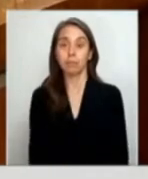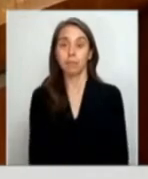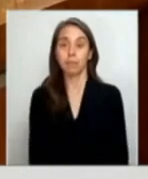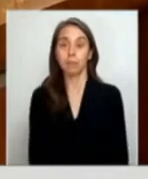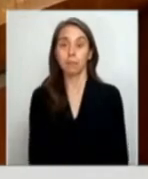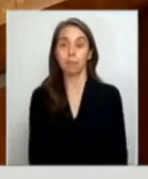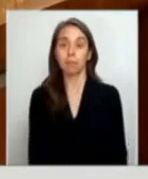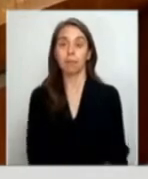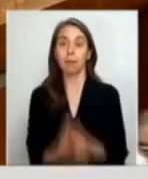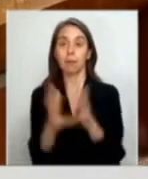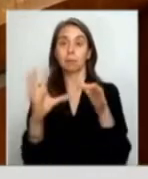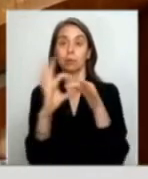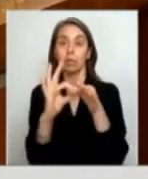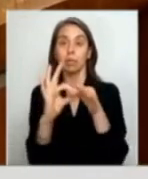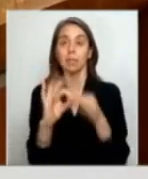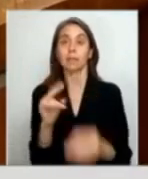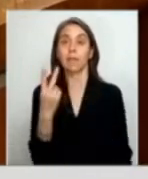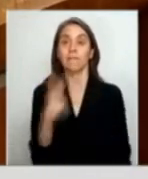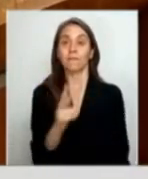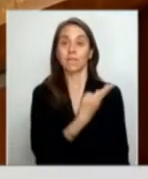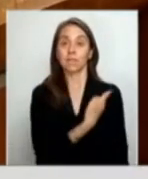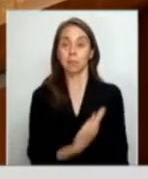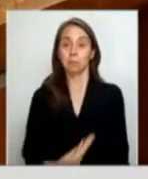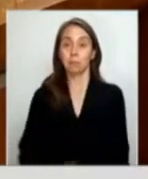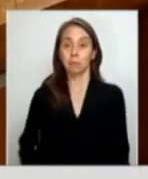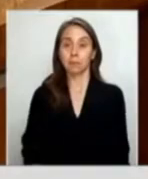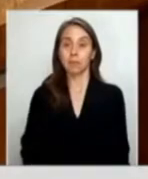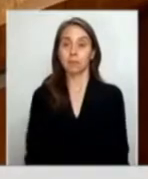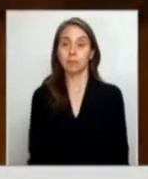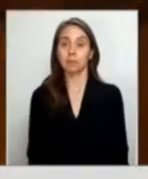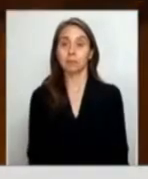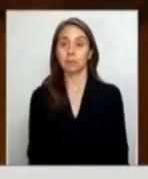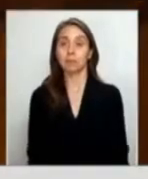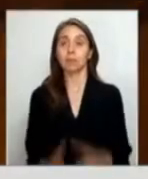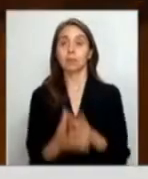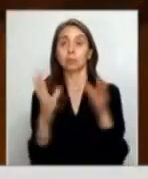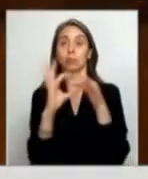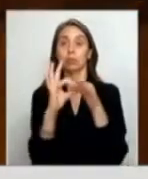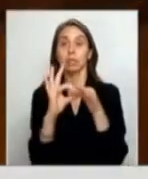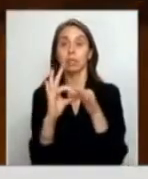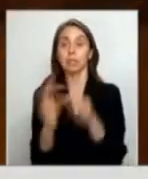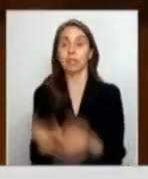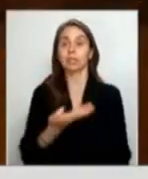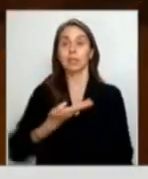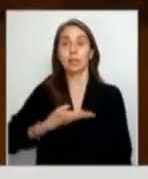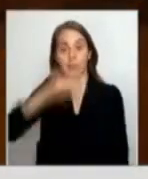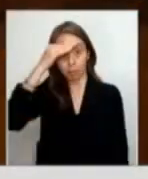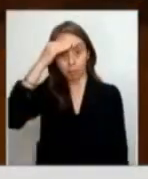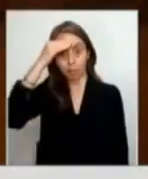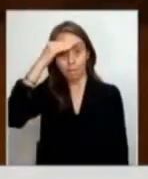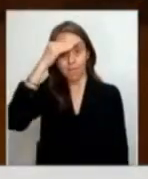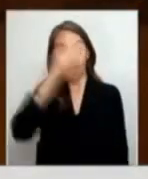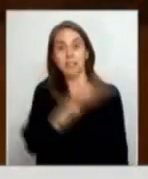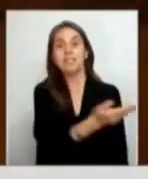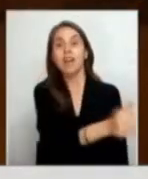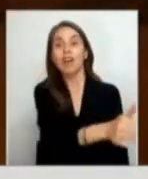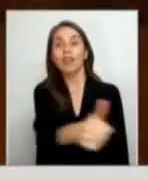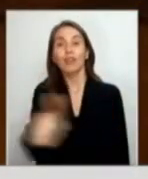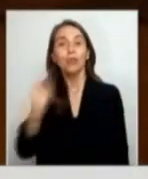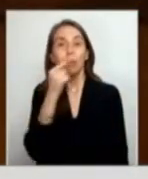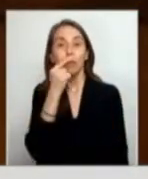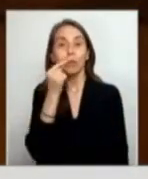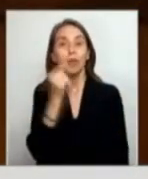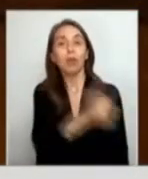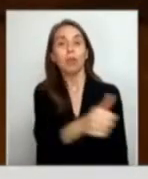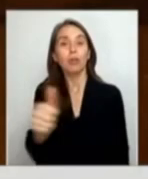Muchas gracias, vicepresidente. Y muchas gracias por la confianza a todos y a todas,